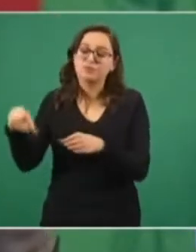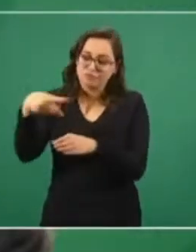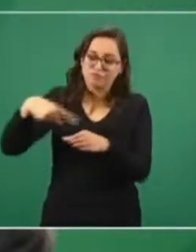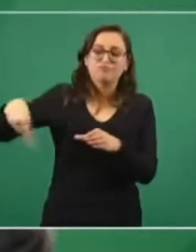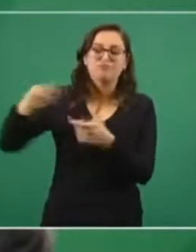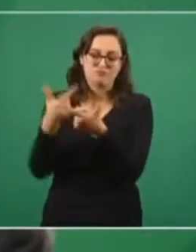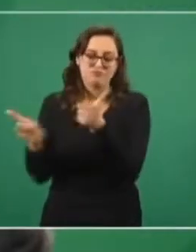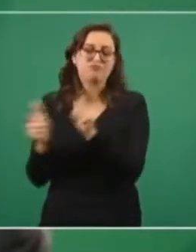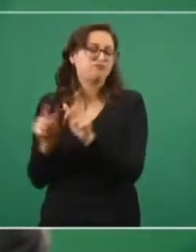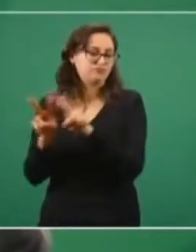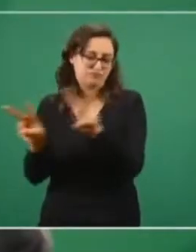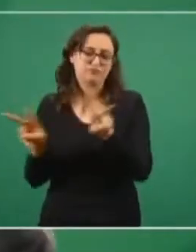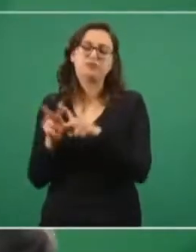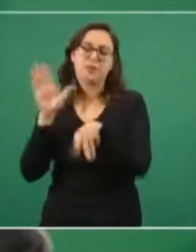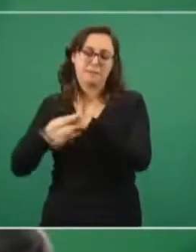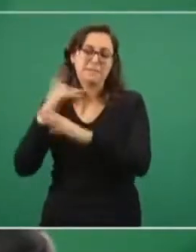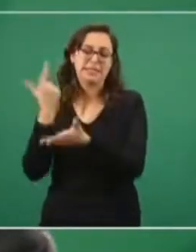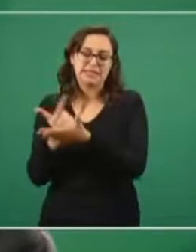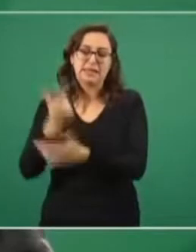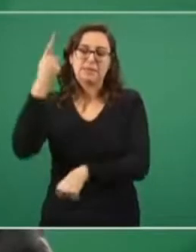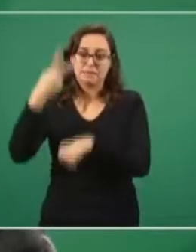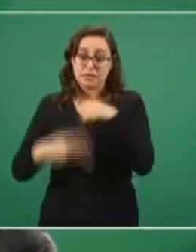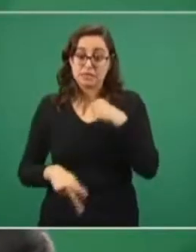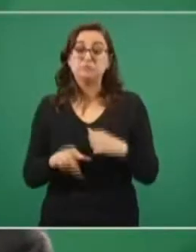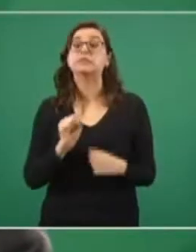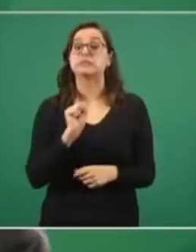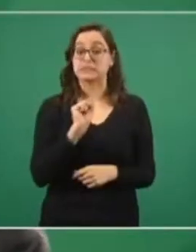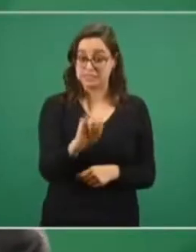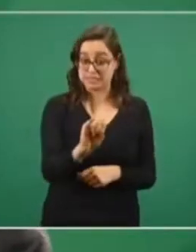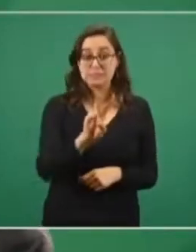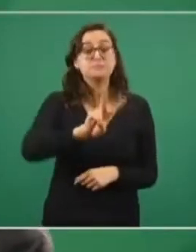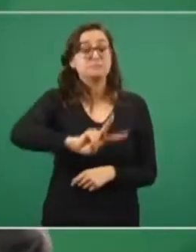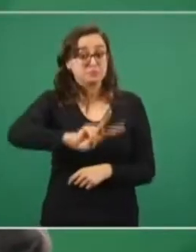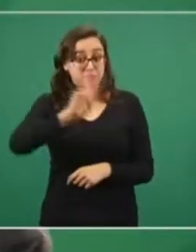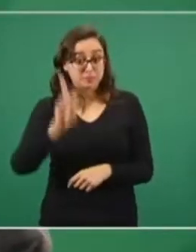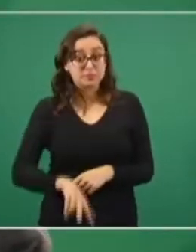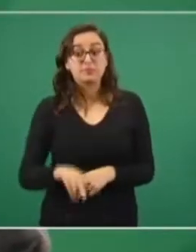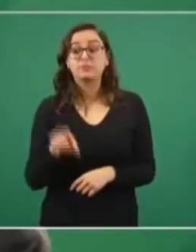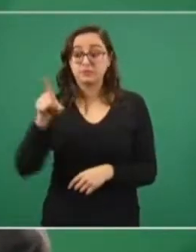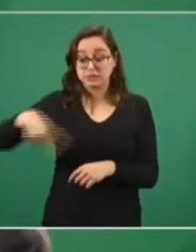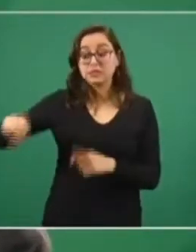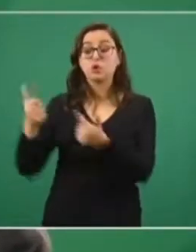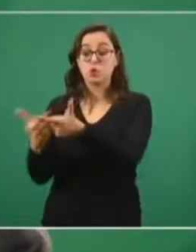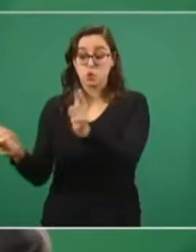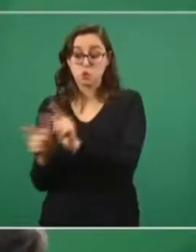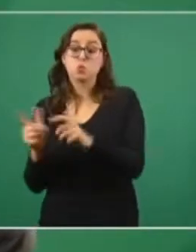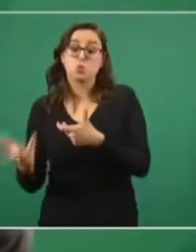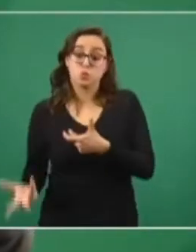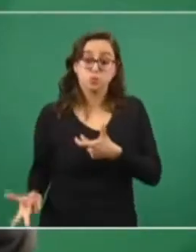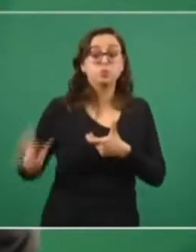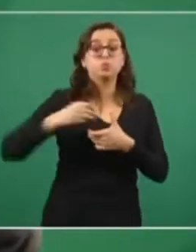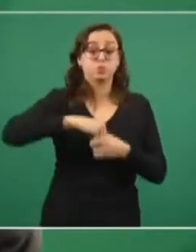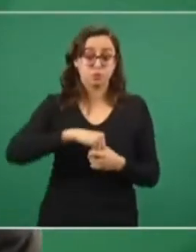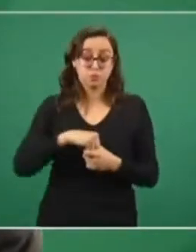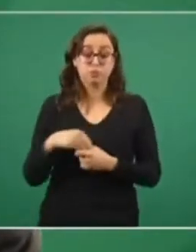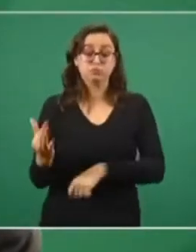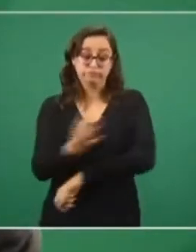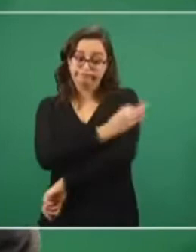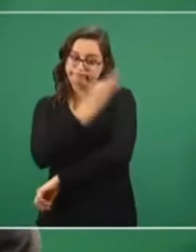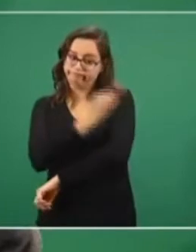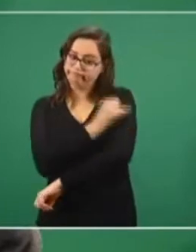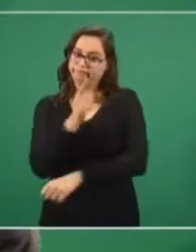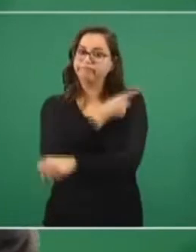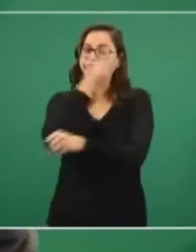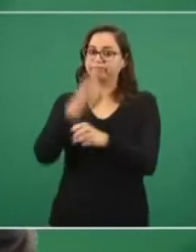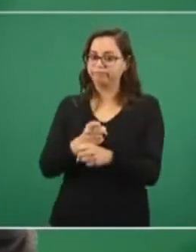hay un mayor riesgo de muerte. Entonces, la respuesta es sí, también deberemos incluirle a las personas con síndrome de